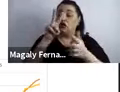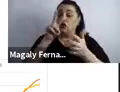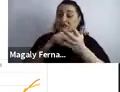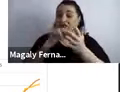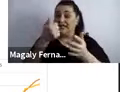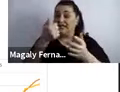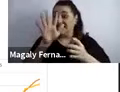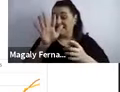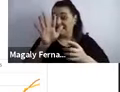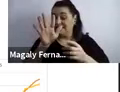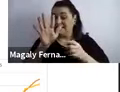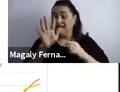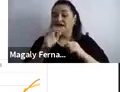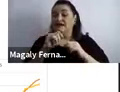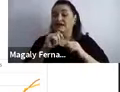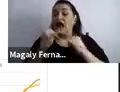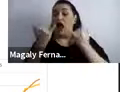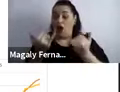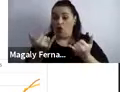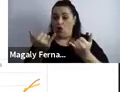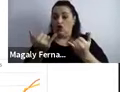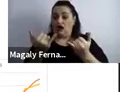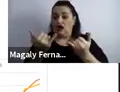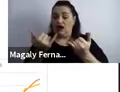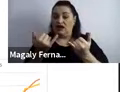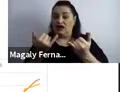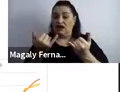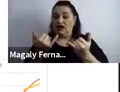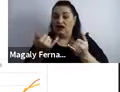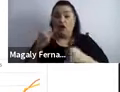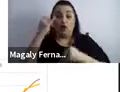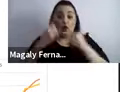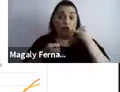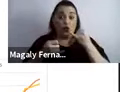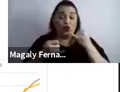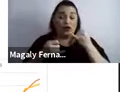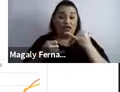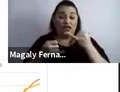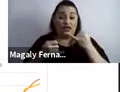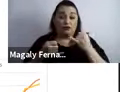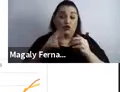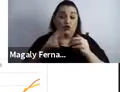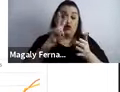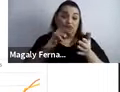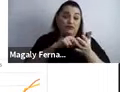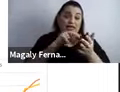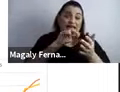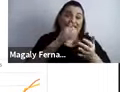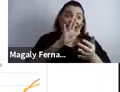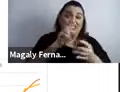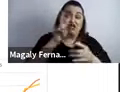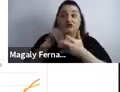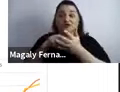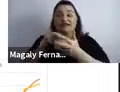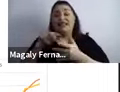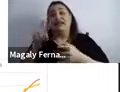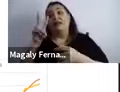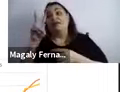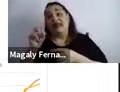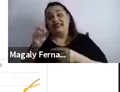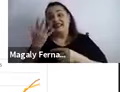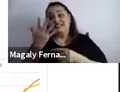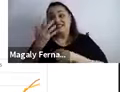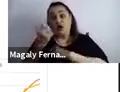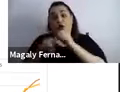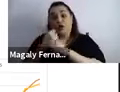el 2015, ahora estamos analizando el último quinquenio, 2015 al 2020, todavía pensábamos que los 2 grados